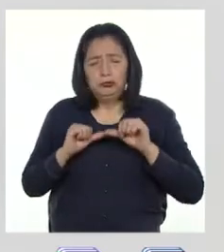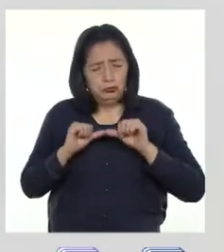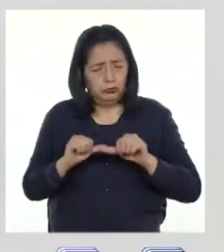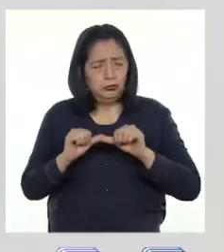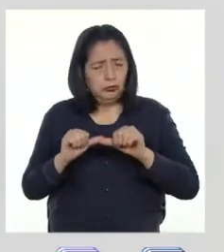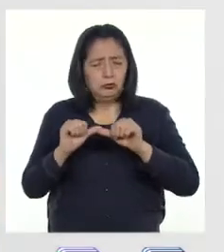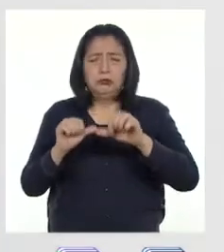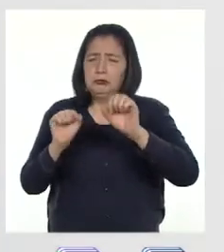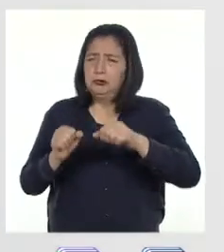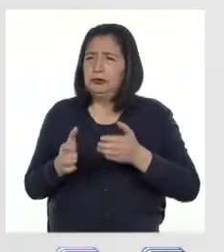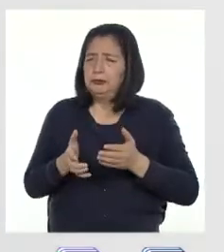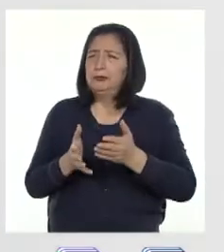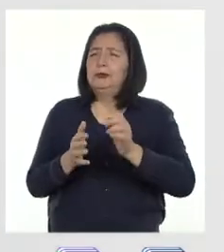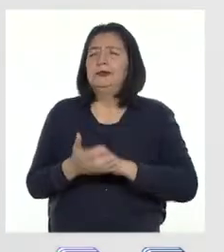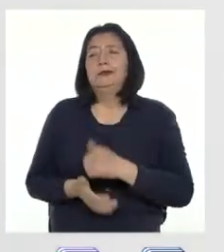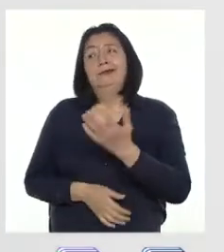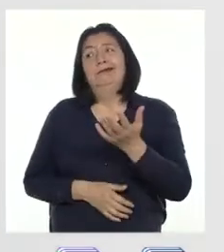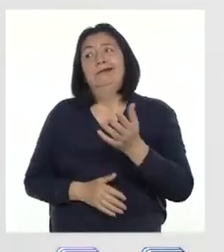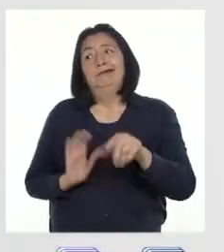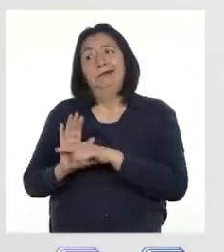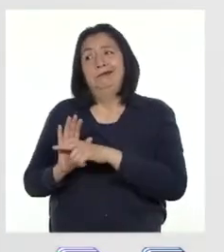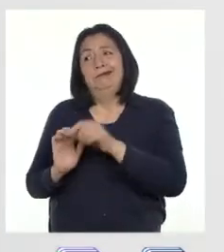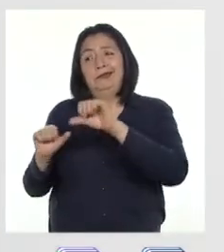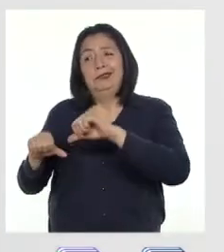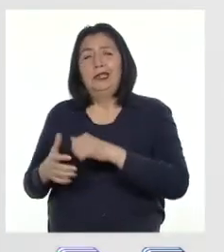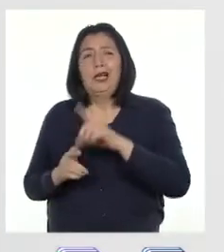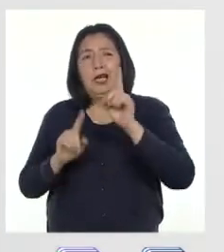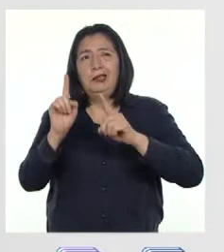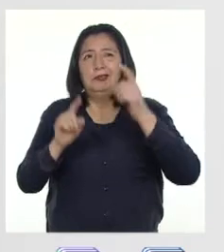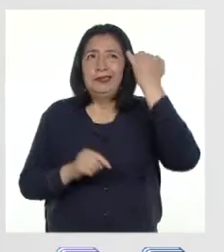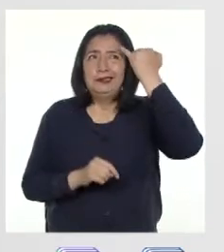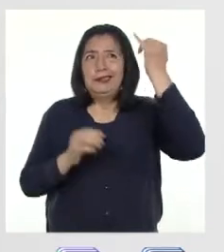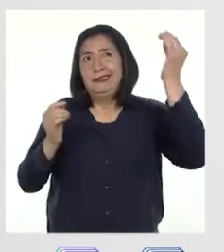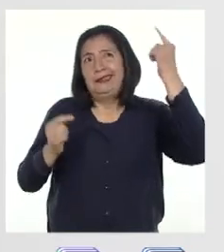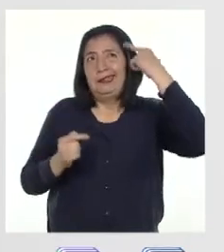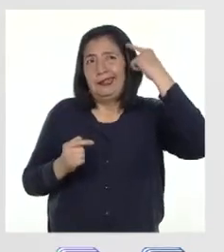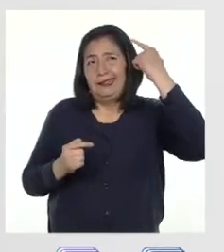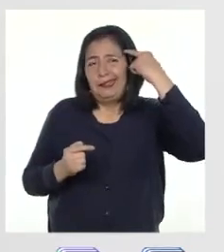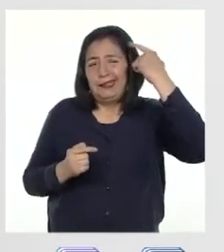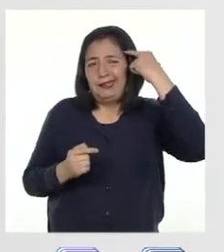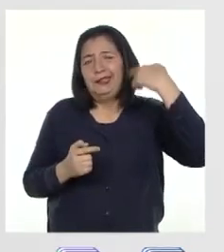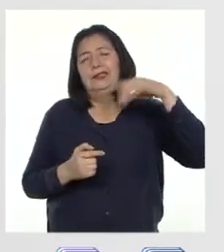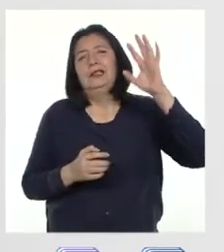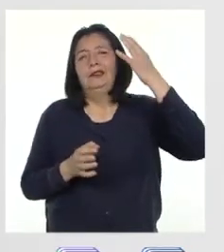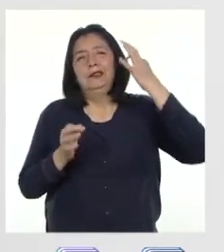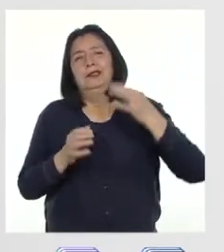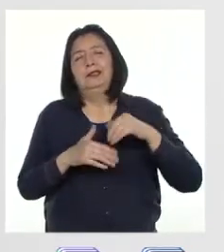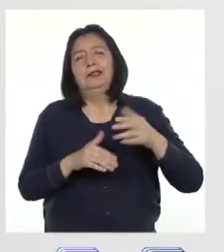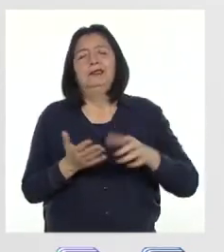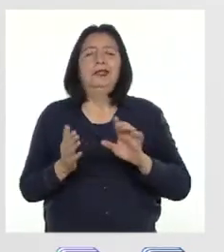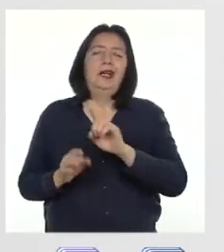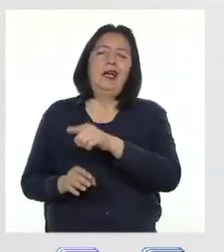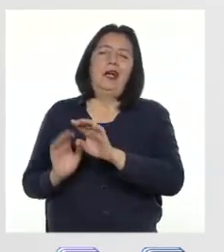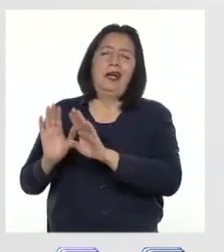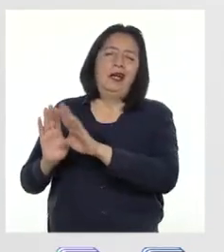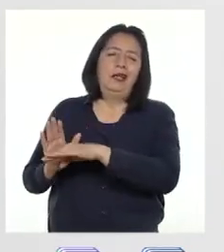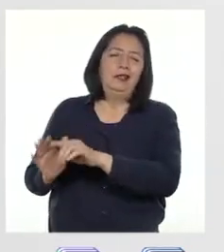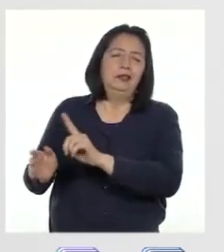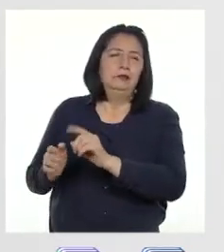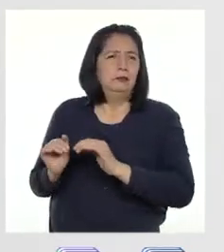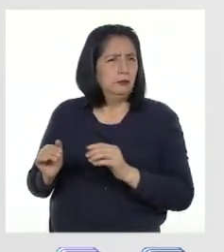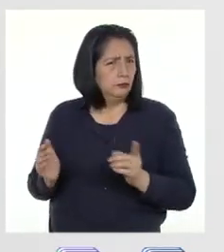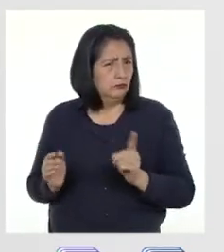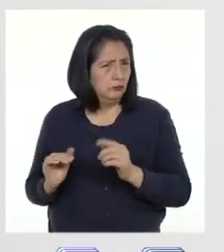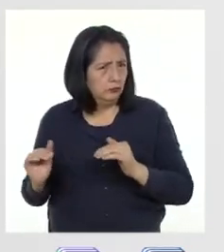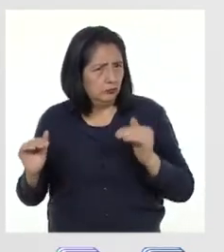en ese camino. Lo malo es que algunas ideas preconcebidas y algunas creencias todavía ponen límites a que seamos tratados con